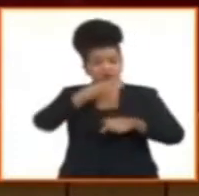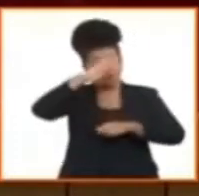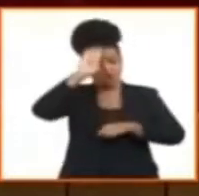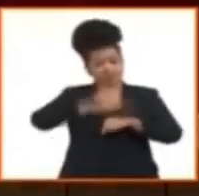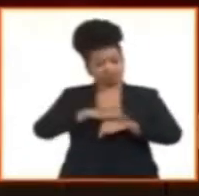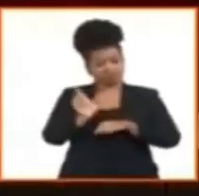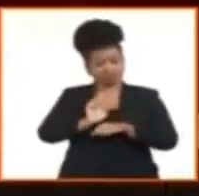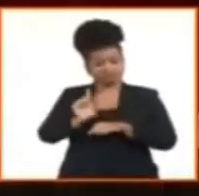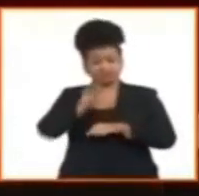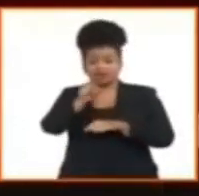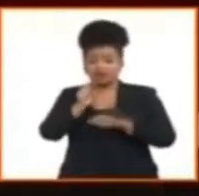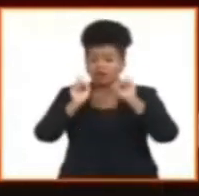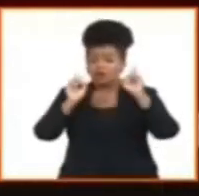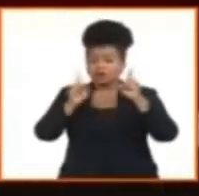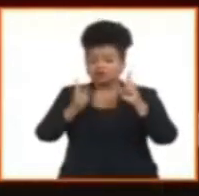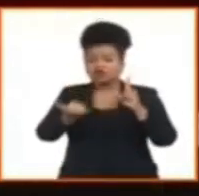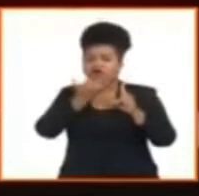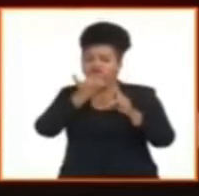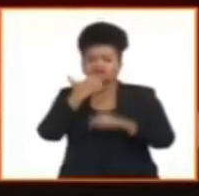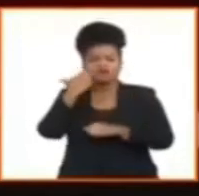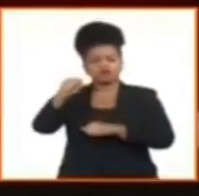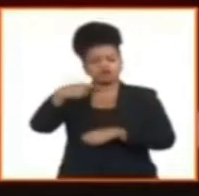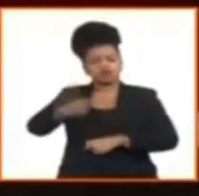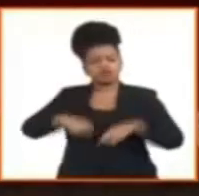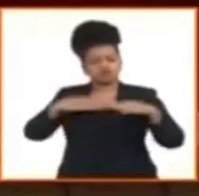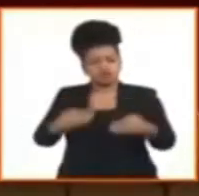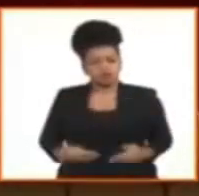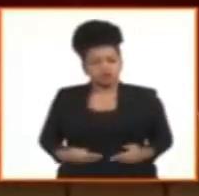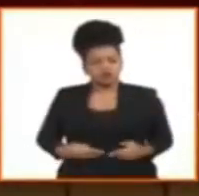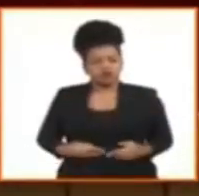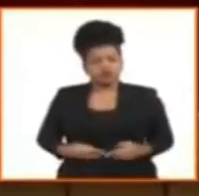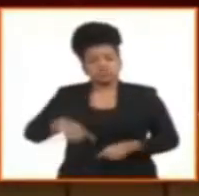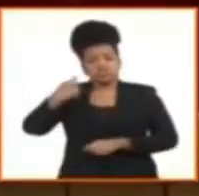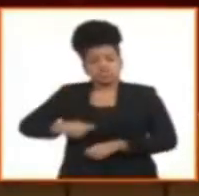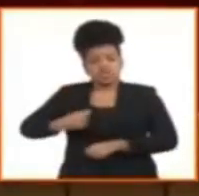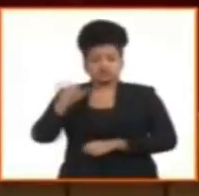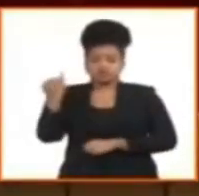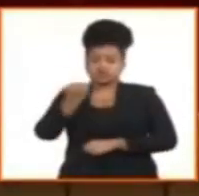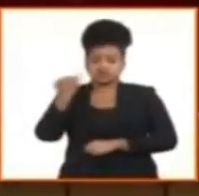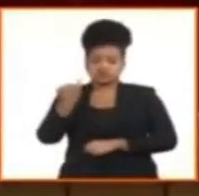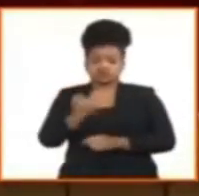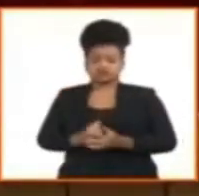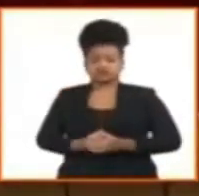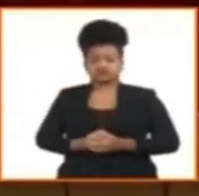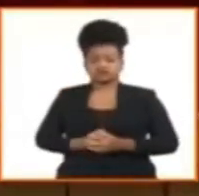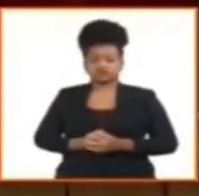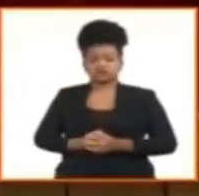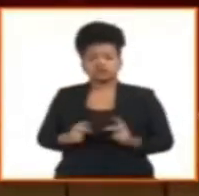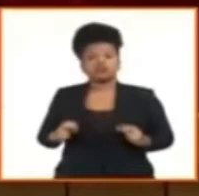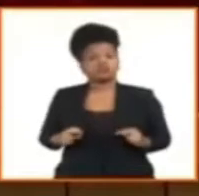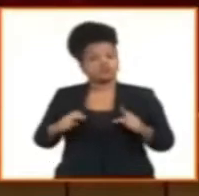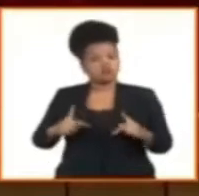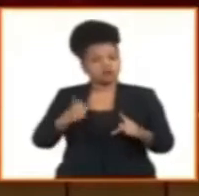política falaz y violatoria de los derechos humanos y el derecho internacional. Una vez más, la vamos a superar y